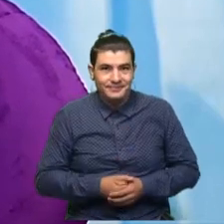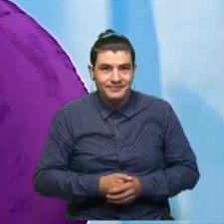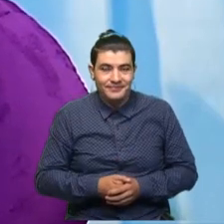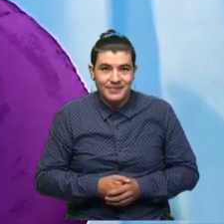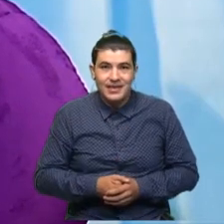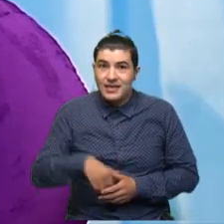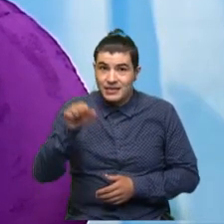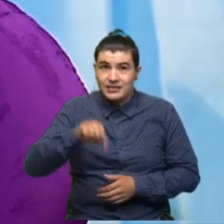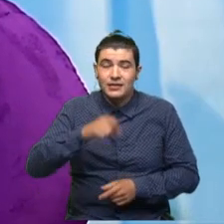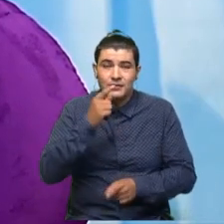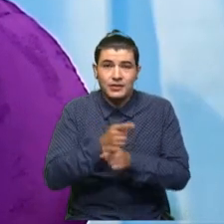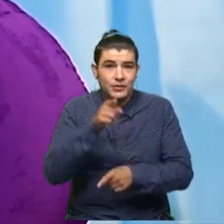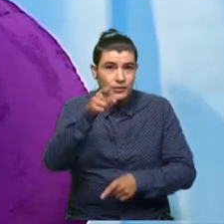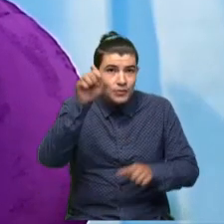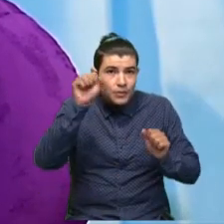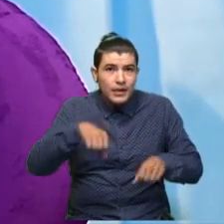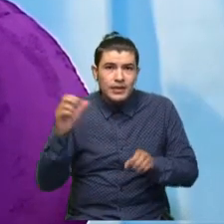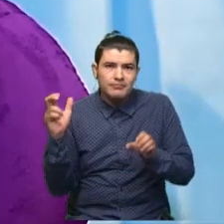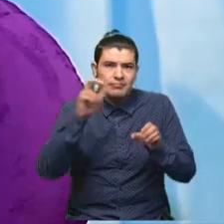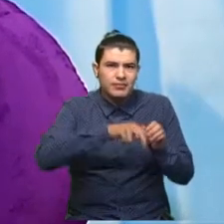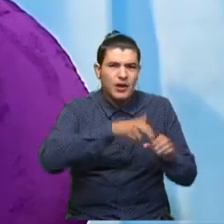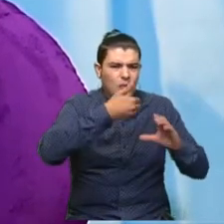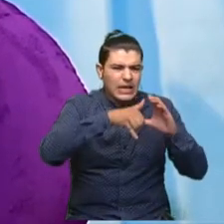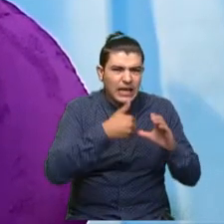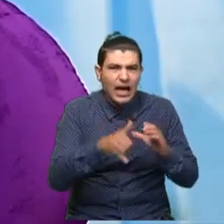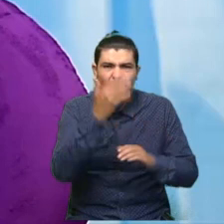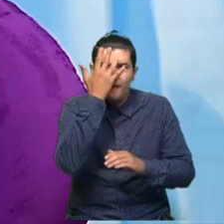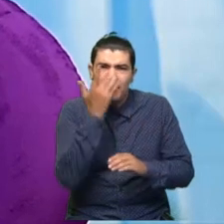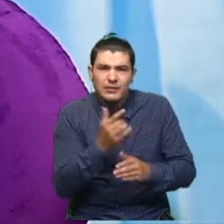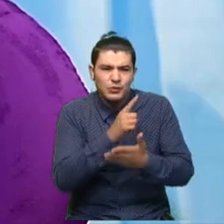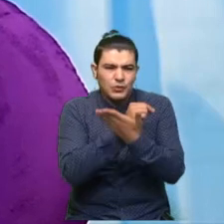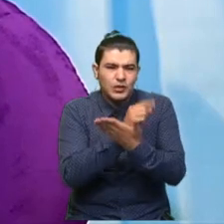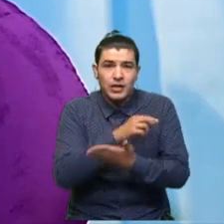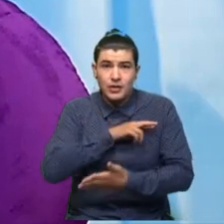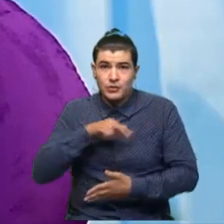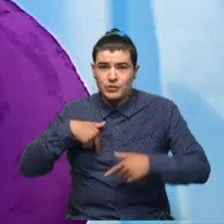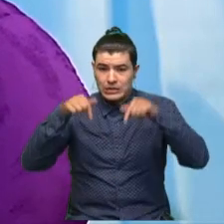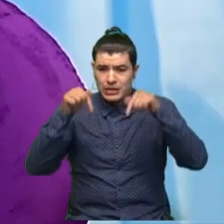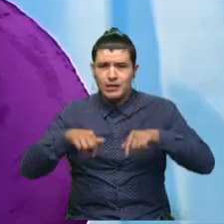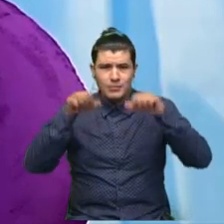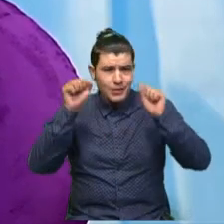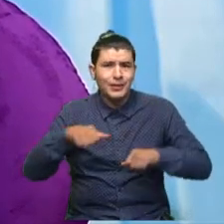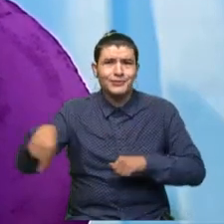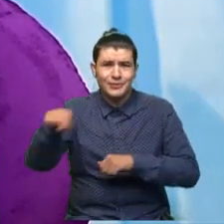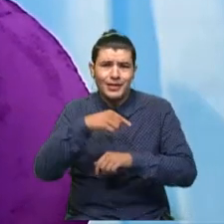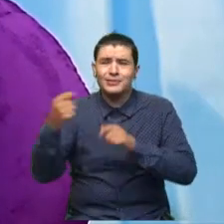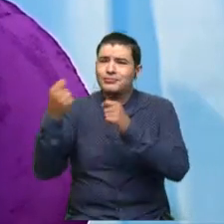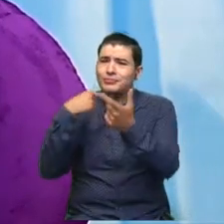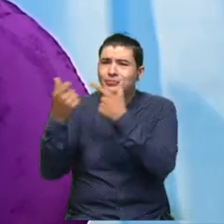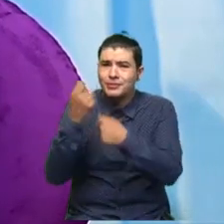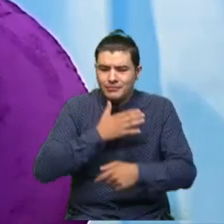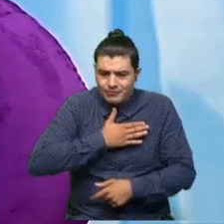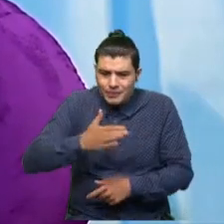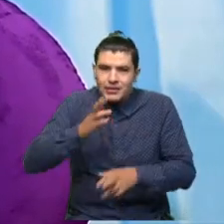pueden seguir en las redes sociales, por el WhatsApp, por el Facebook, por el Twitter. Estamos aquí para resolver todas sus dudas. Recuerden, nuestro lema es: la